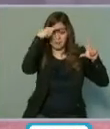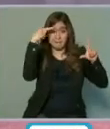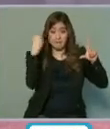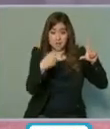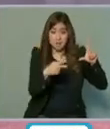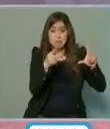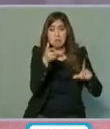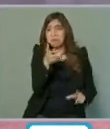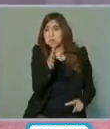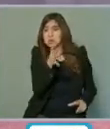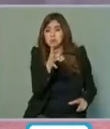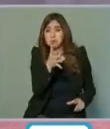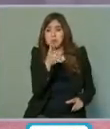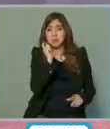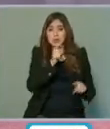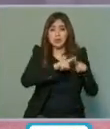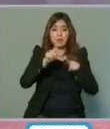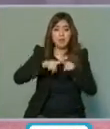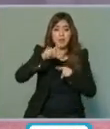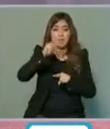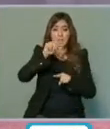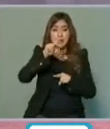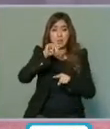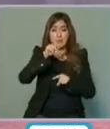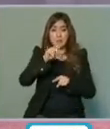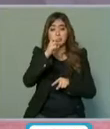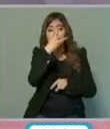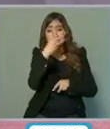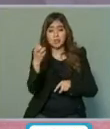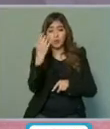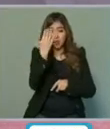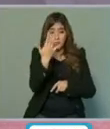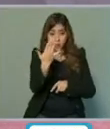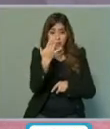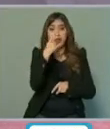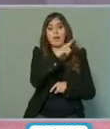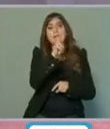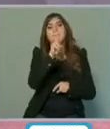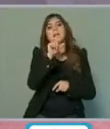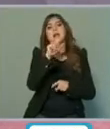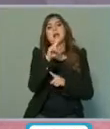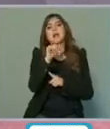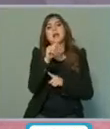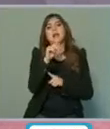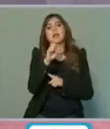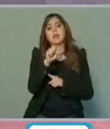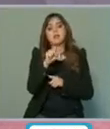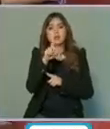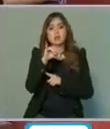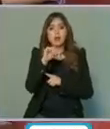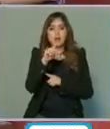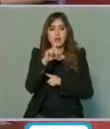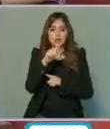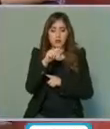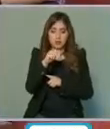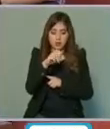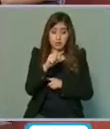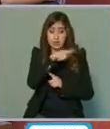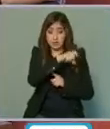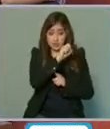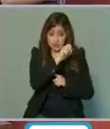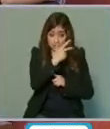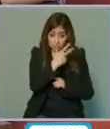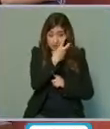hablan con sus variantes dialectales 350 variantes dialectales, es decir, de esas 68,